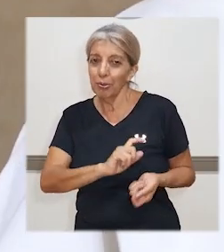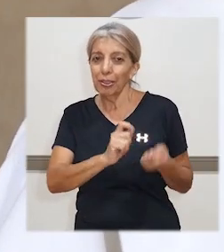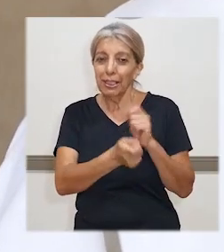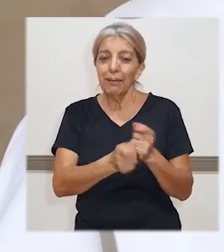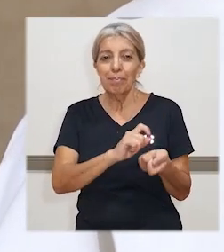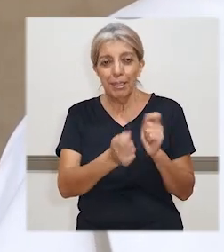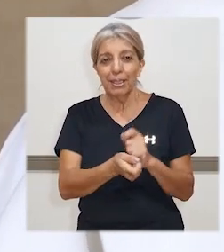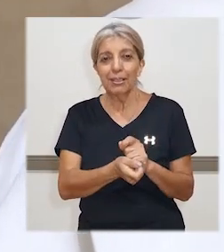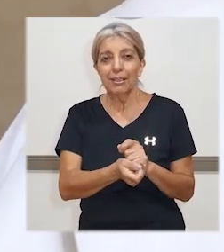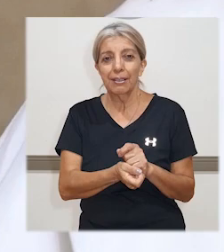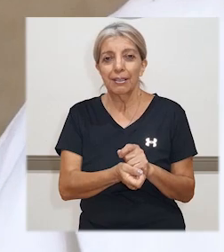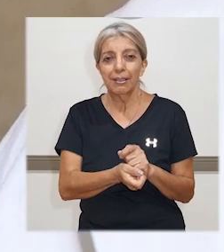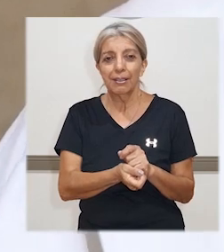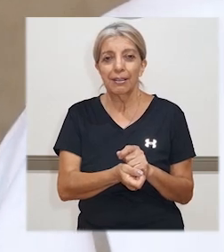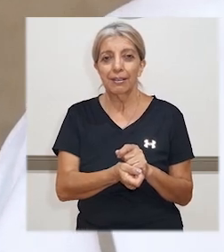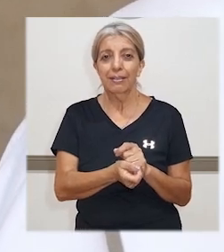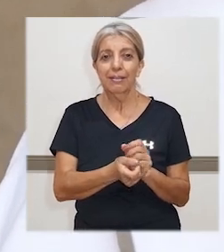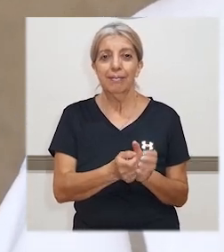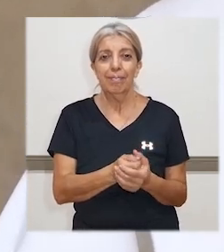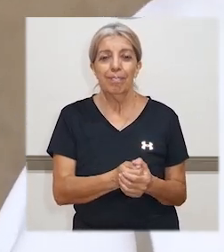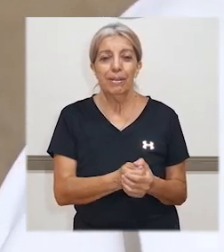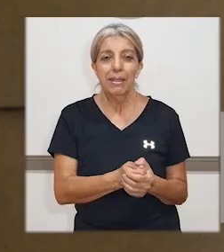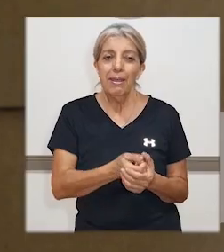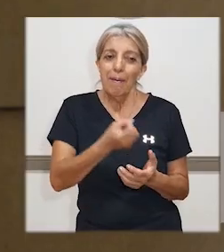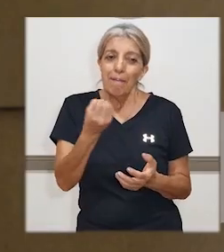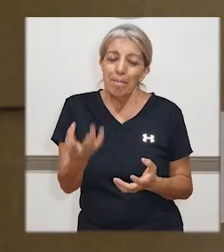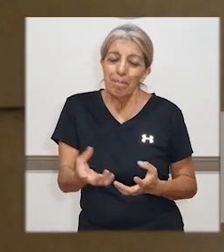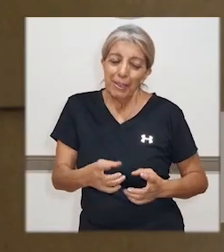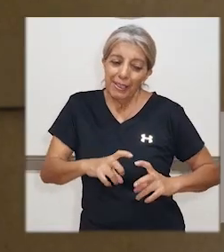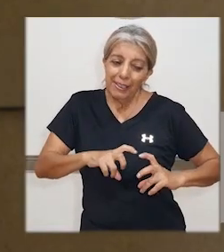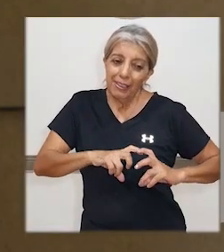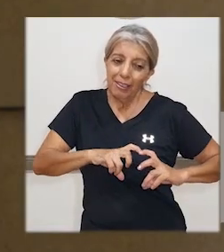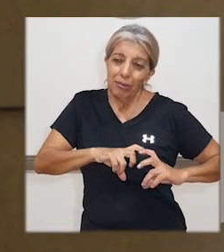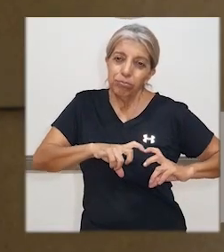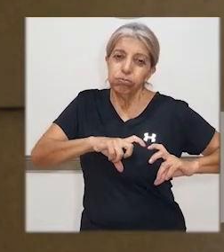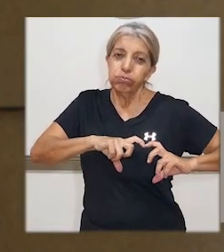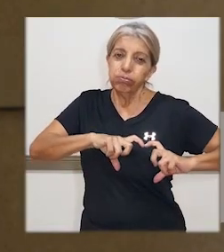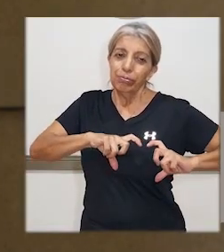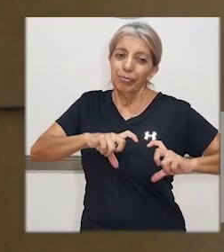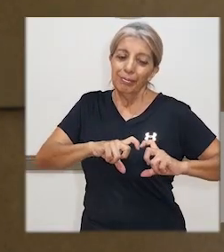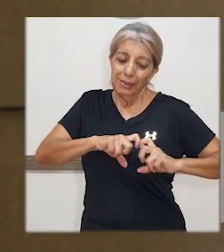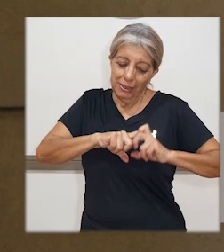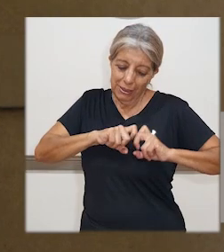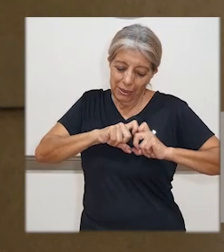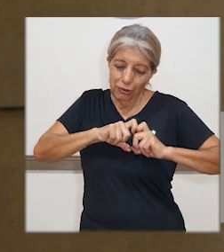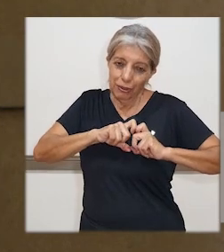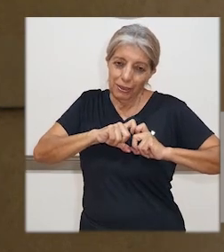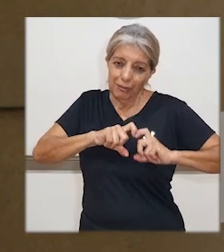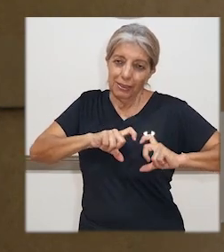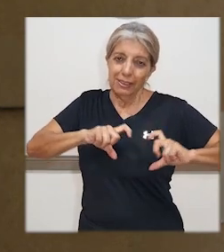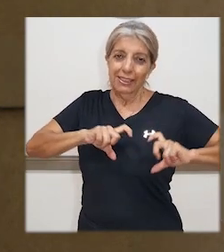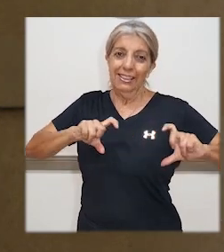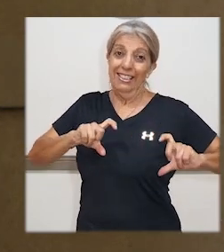todos nosotros el buen pastor nos llama para que ensanchemos la carpa del corazón. Estamos viviendo